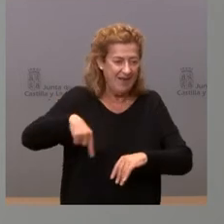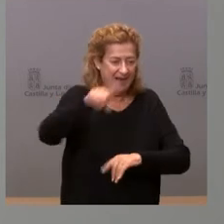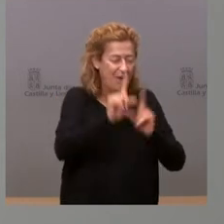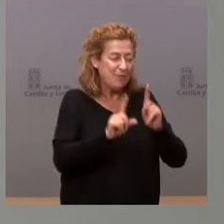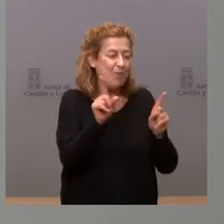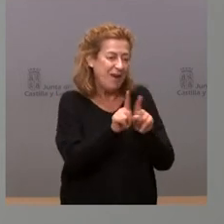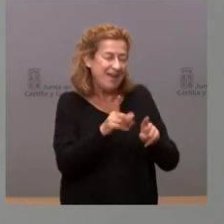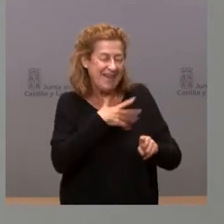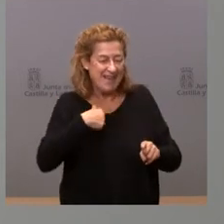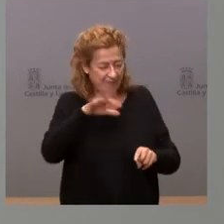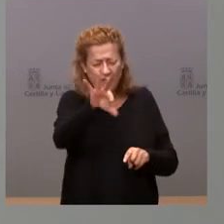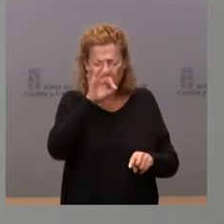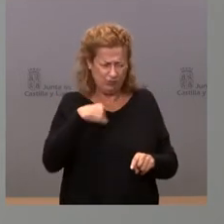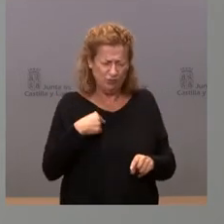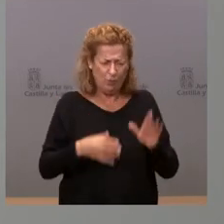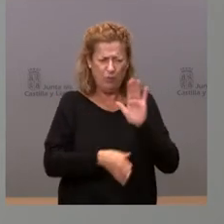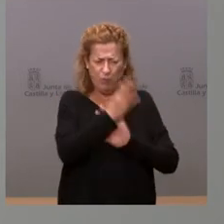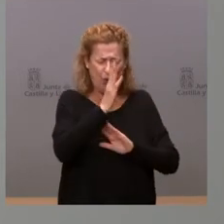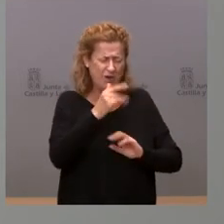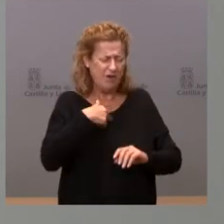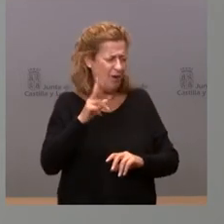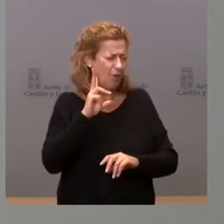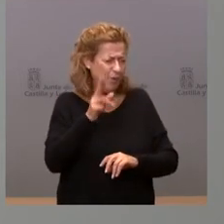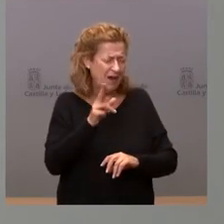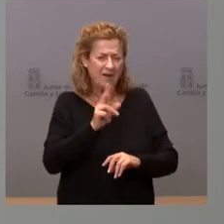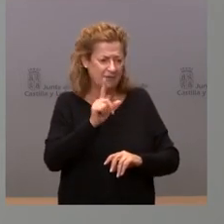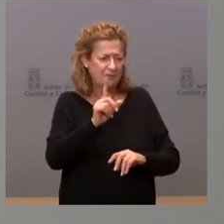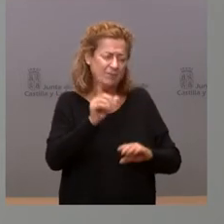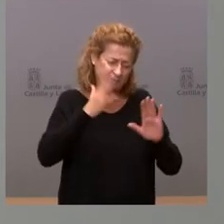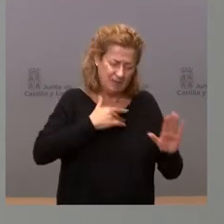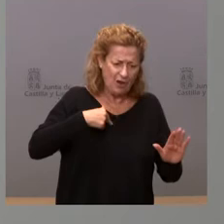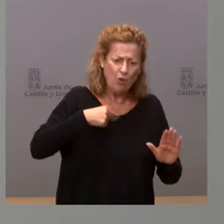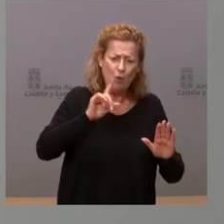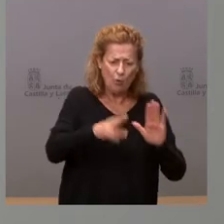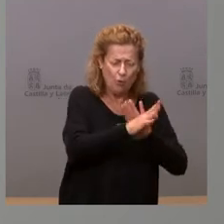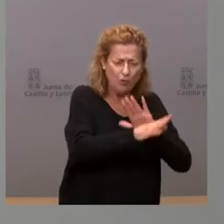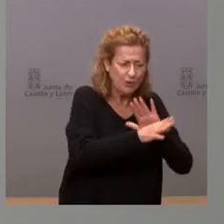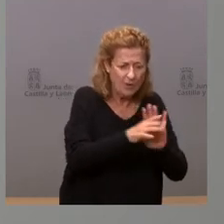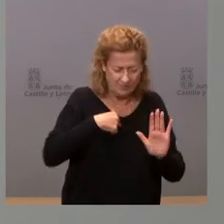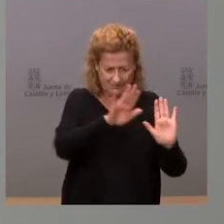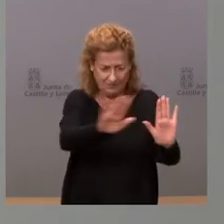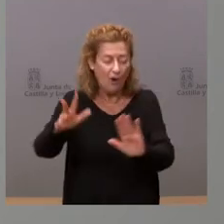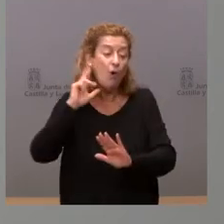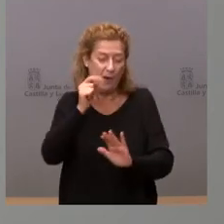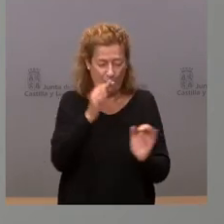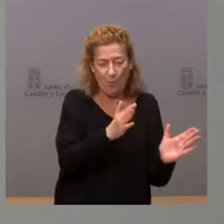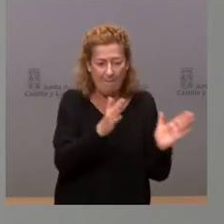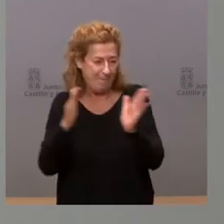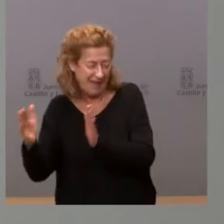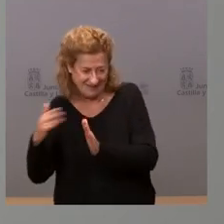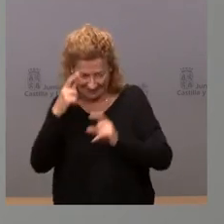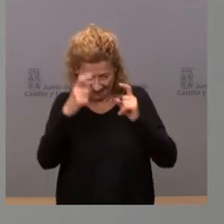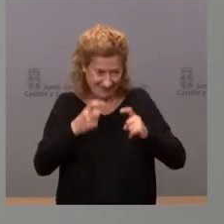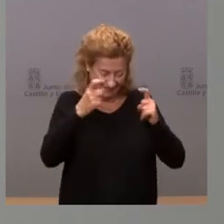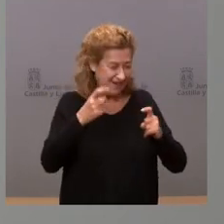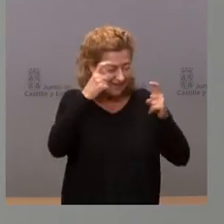decisión de su deseo de continuar en el servicio sin producción en tenemos y vamos a intentar utilizar por supuesto todos los